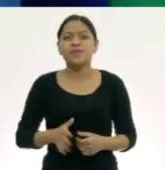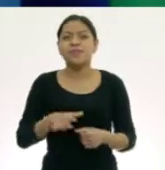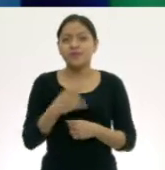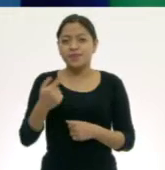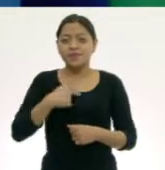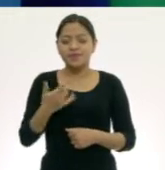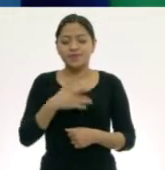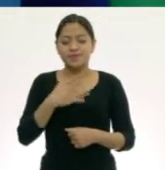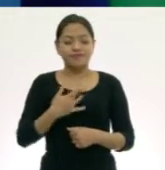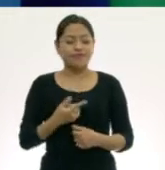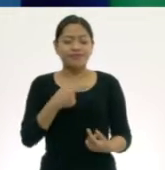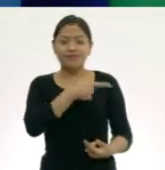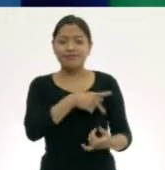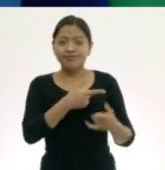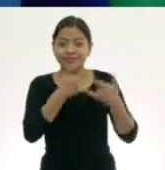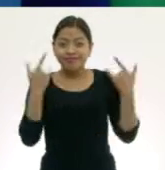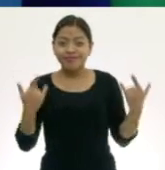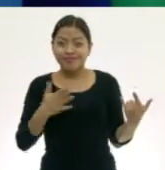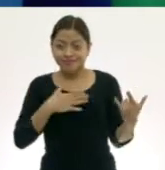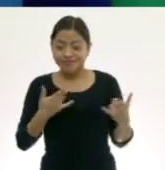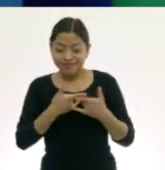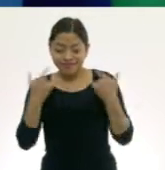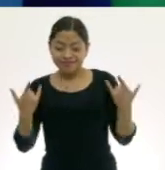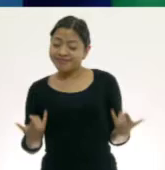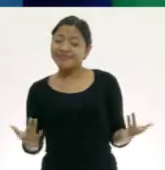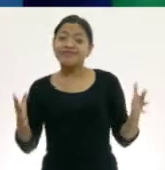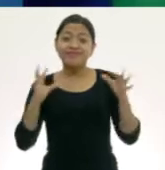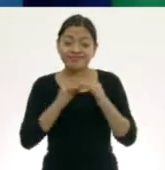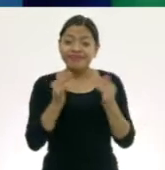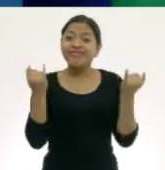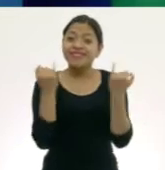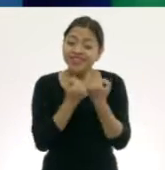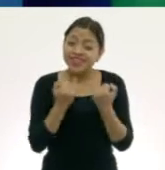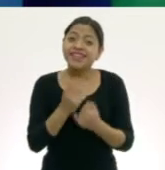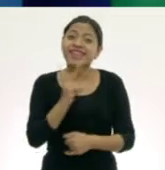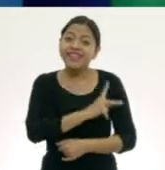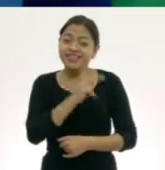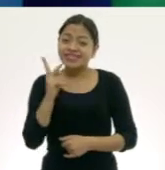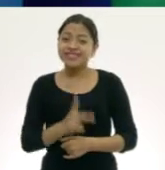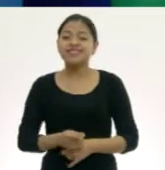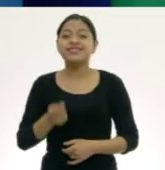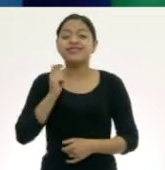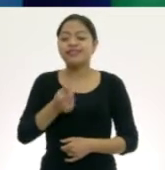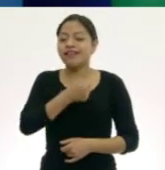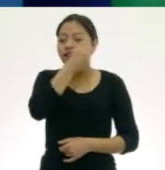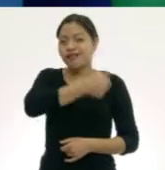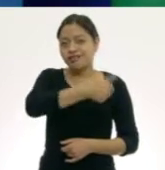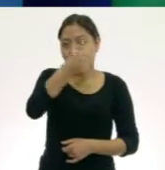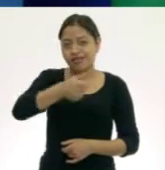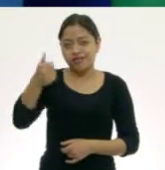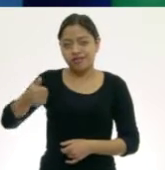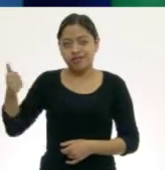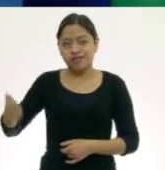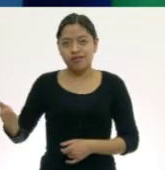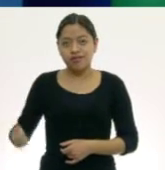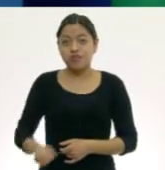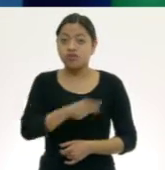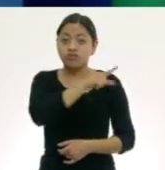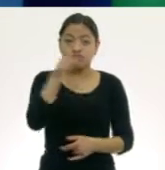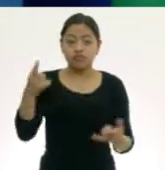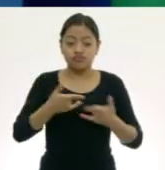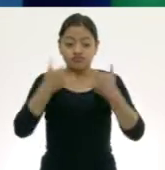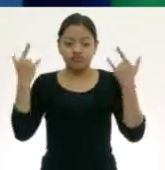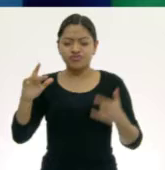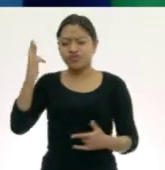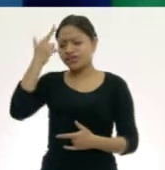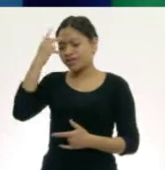sentí bastante identificada con muchas cosas de lo que menciona al principio, de que es cada uno de nosotros va reelaborando su